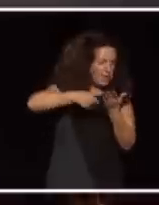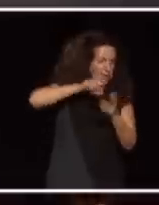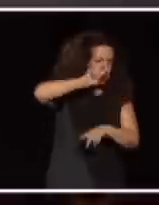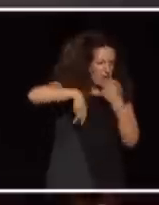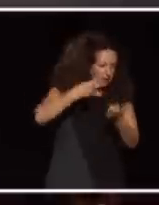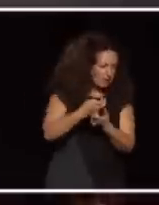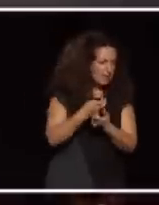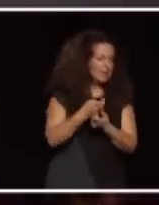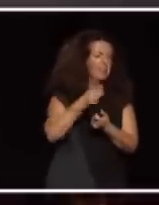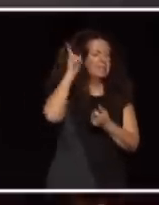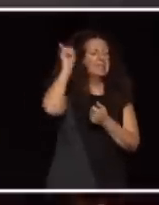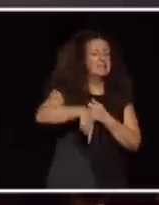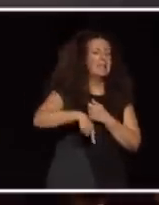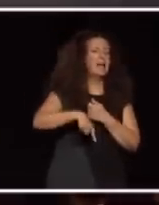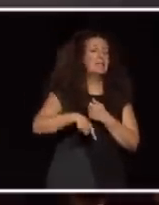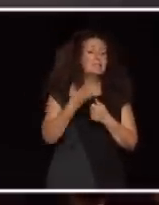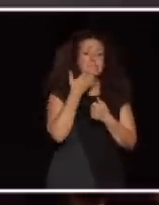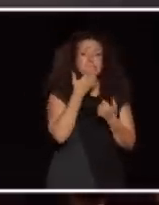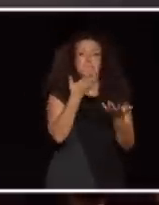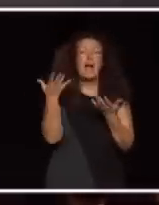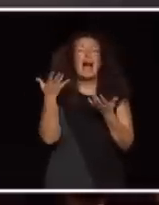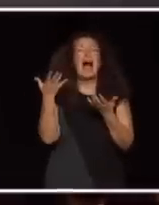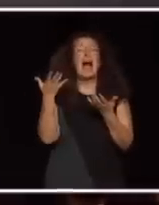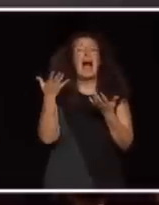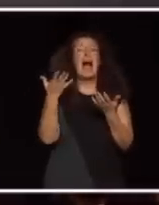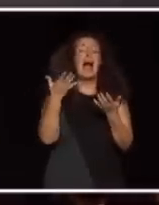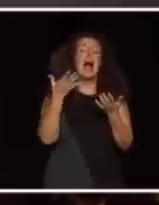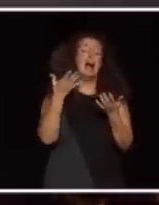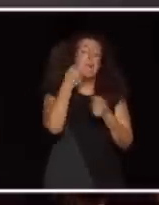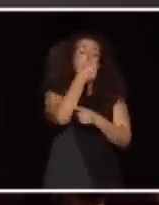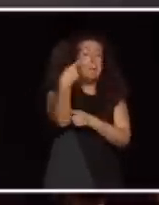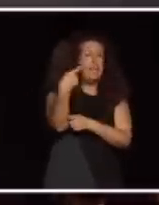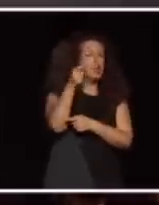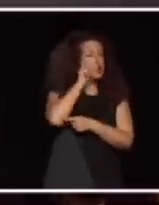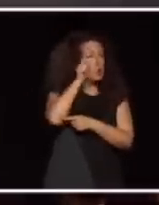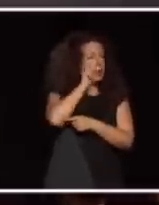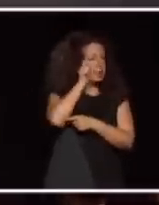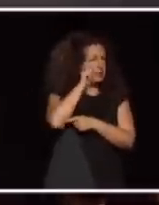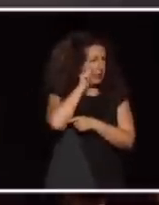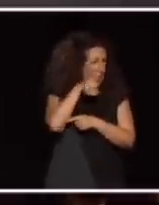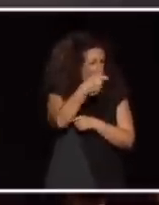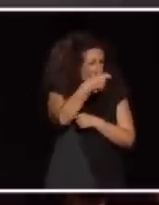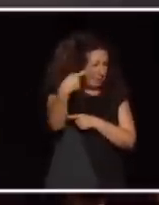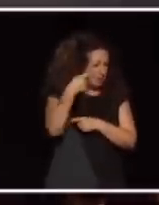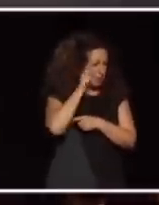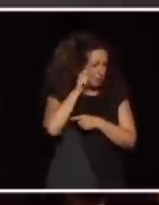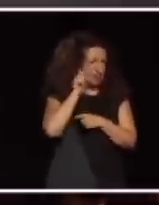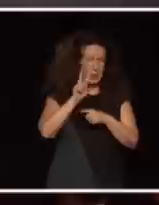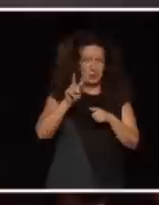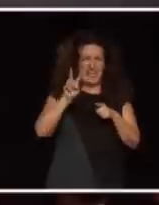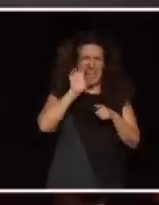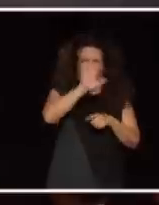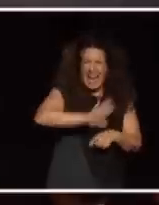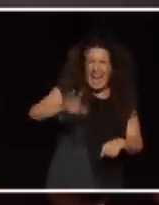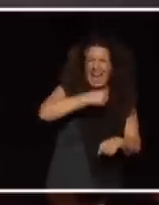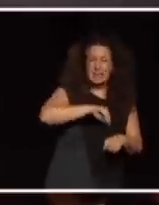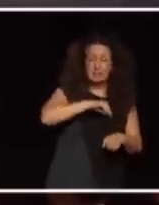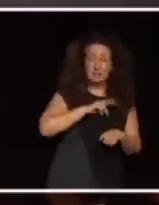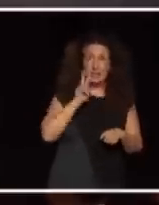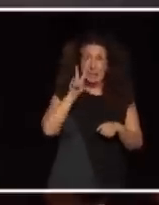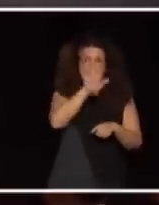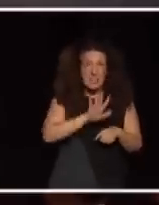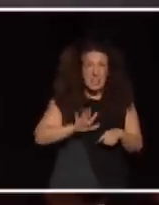una moratoria de alojamientos turísticos, compañeros y compañeras, que está haciendo que muchos lugares de nuestro país sean